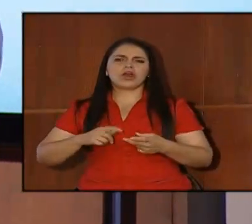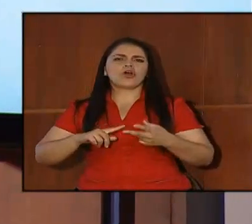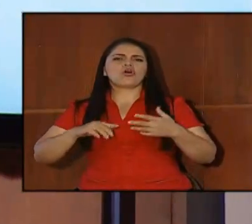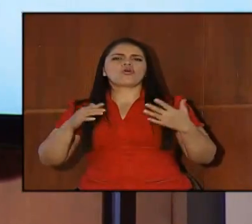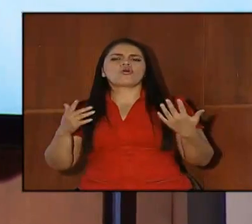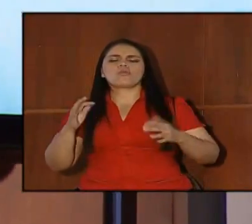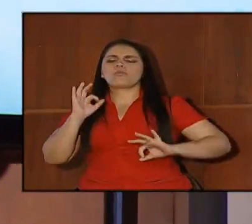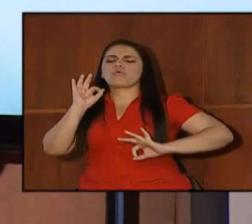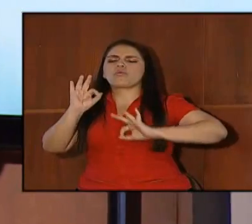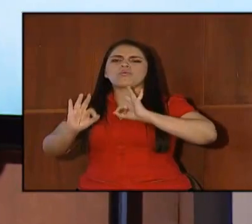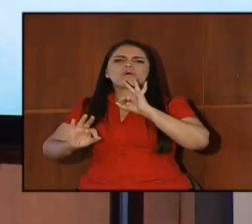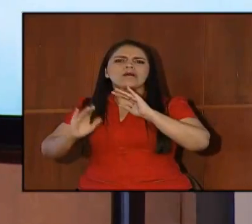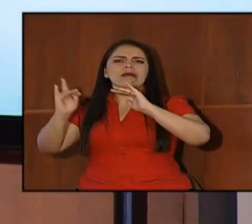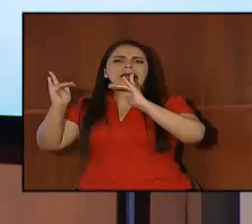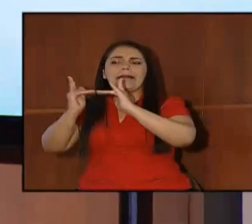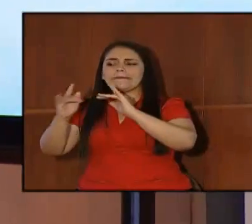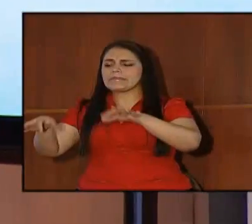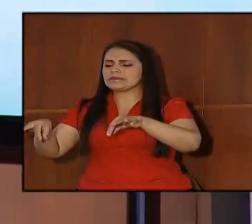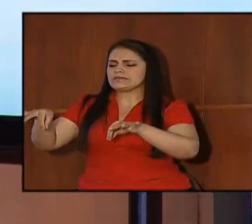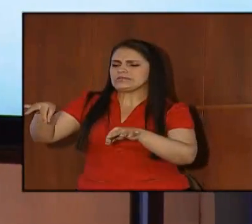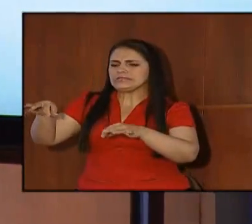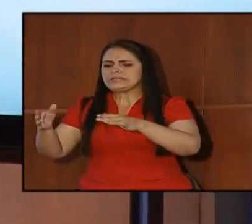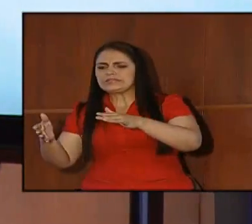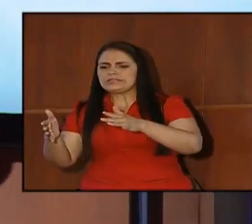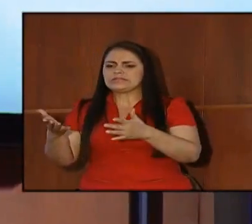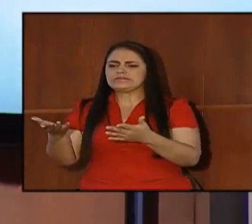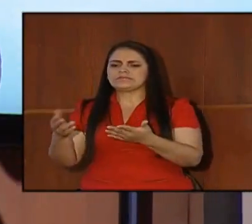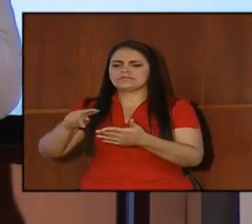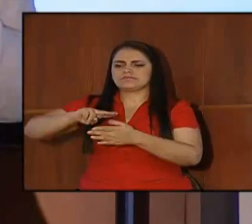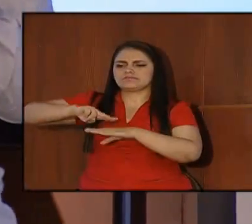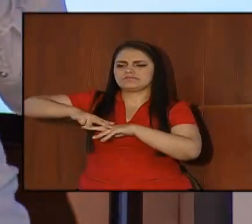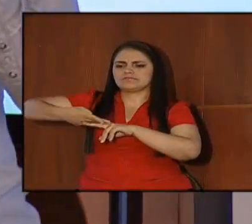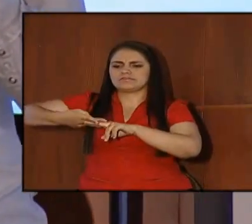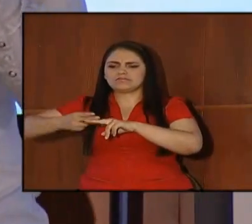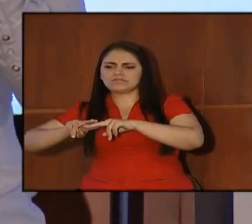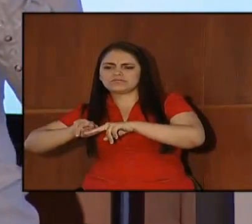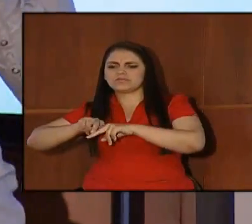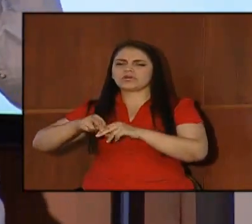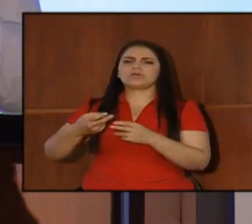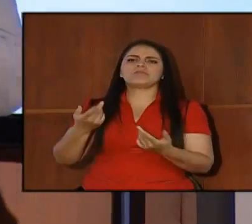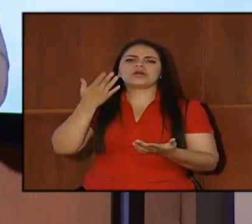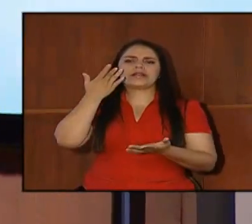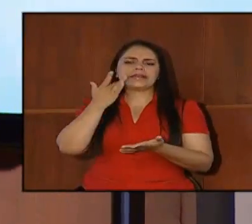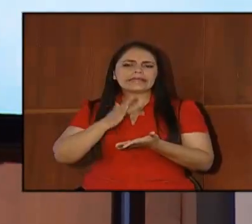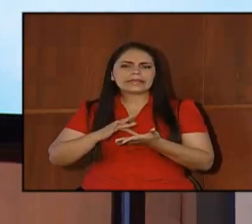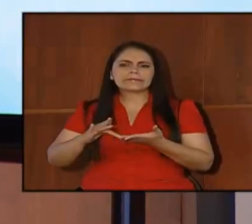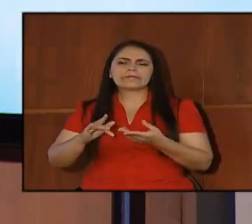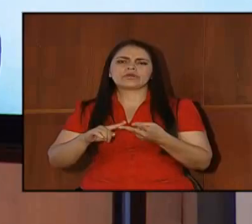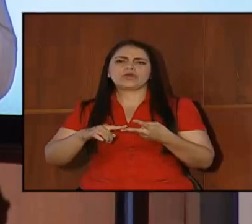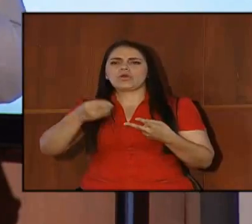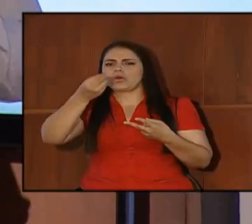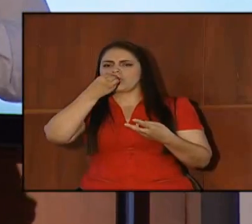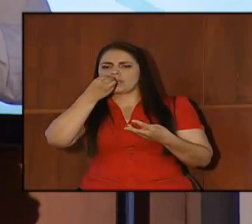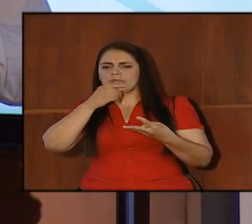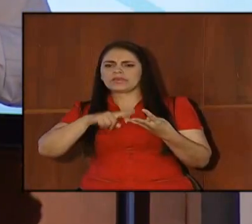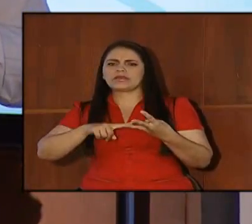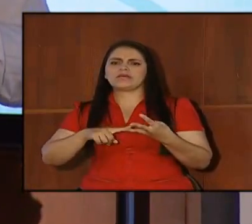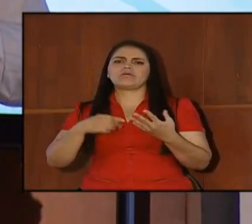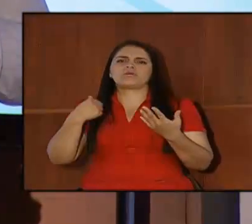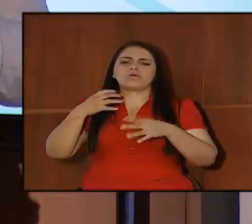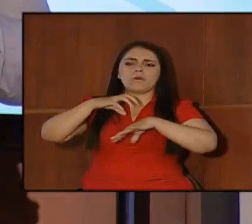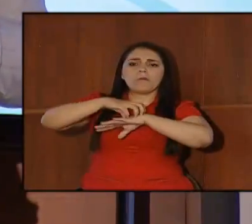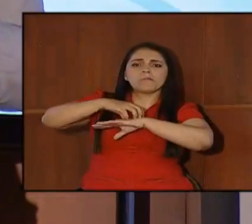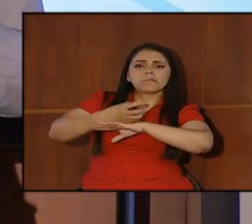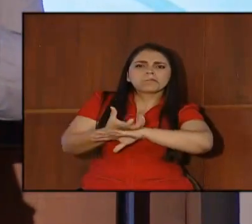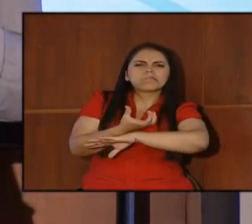el cuidado o el autocuidado en cuanto a higiene, alimentación, manejo de ostomías si las